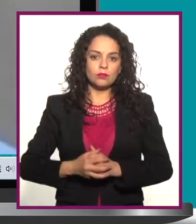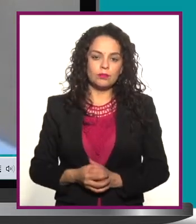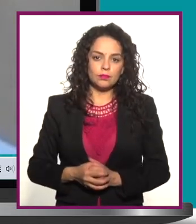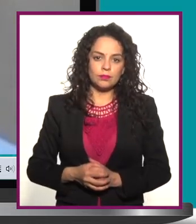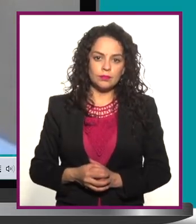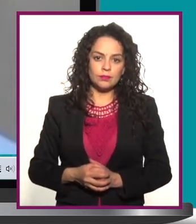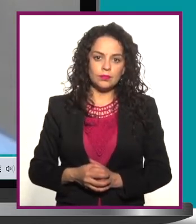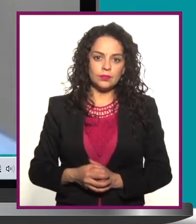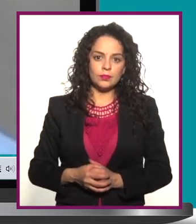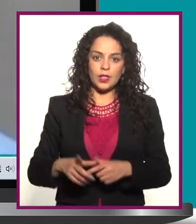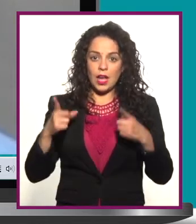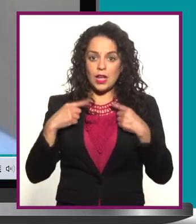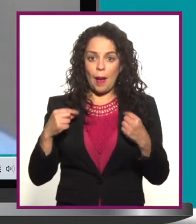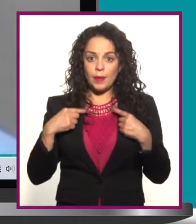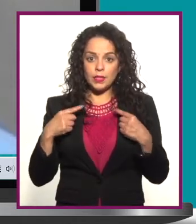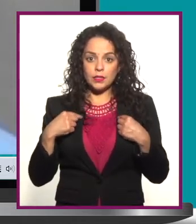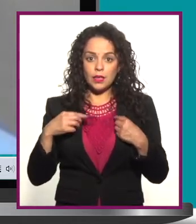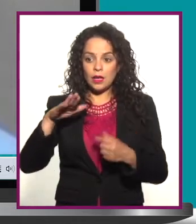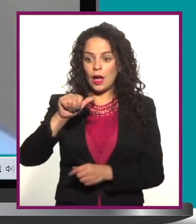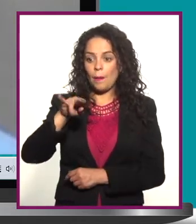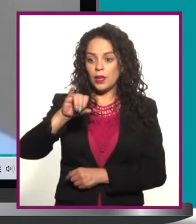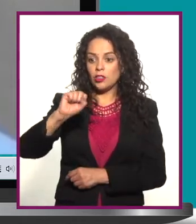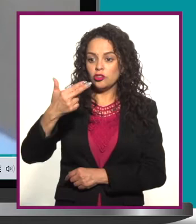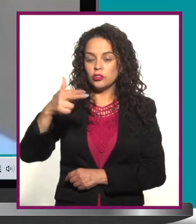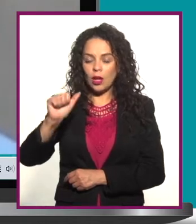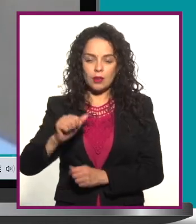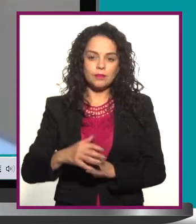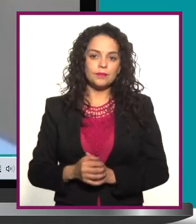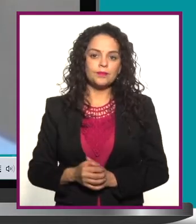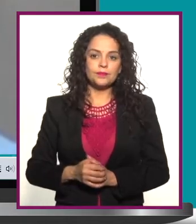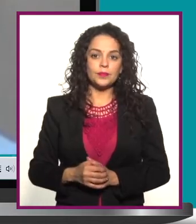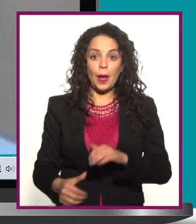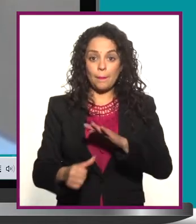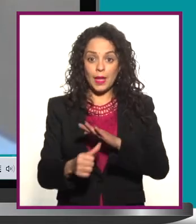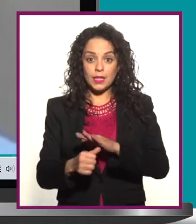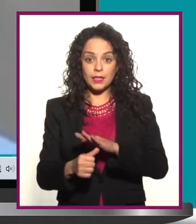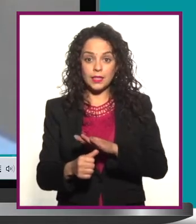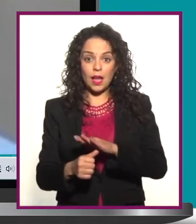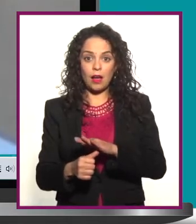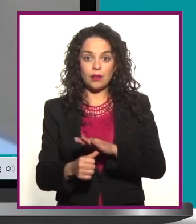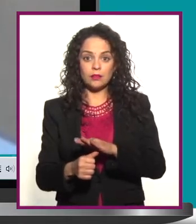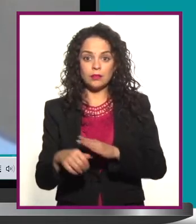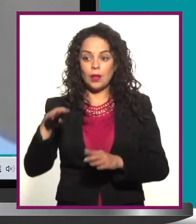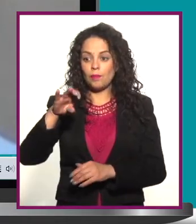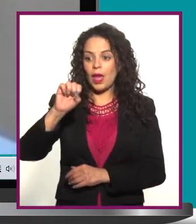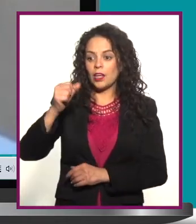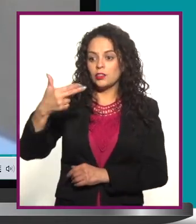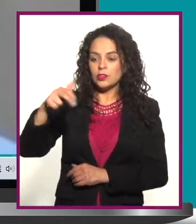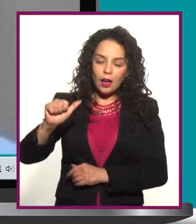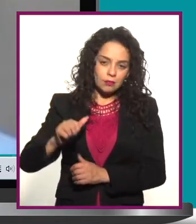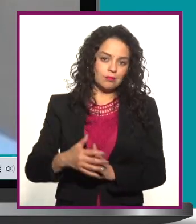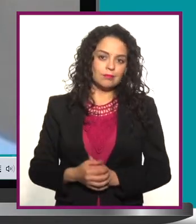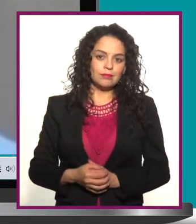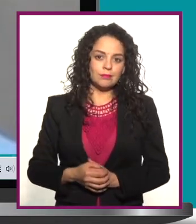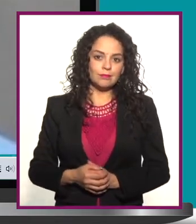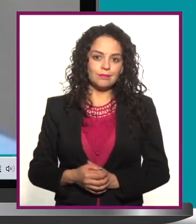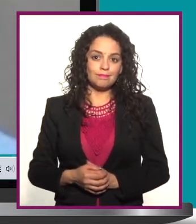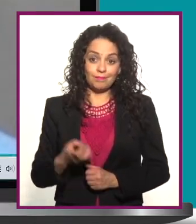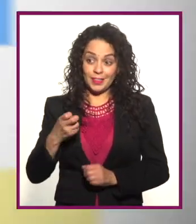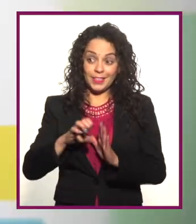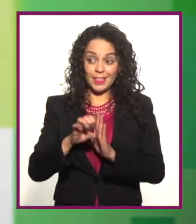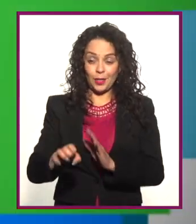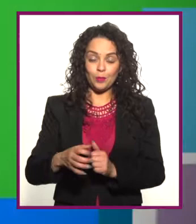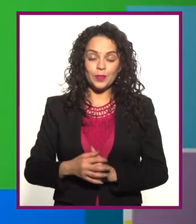bladu. Para decir camisa decimos gamisha. Para decir mesa, mesha, ¿no?